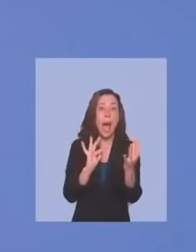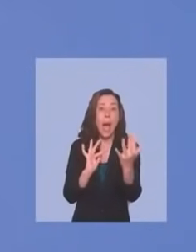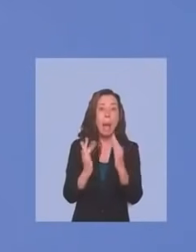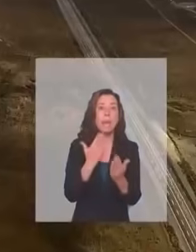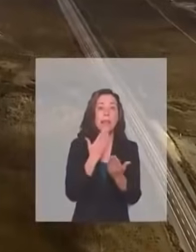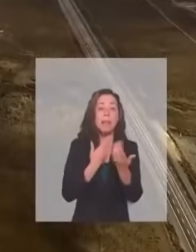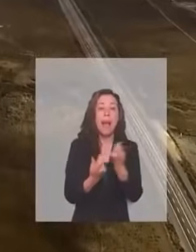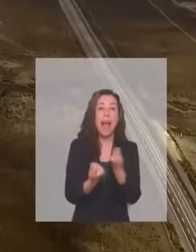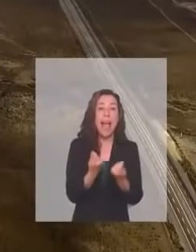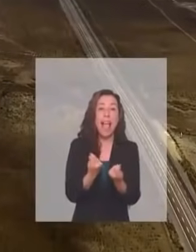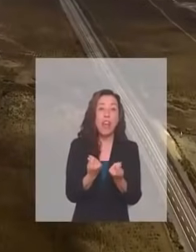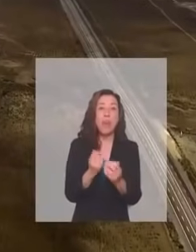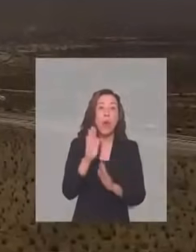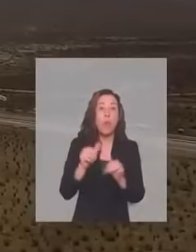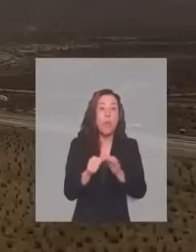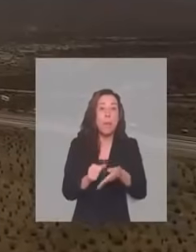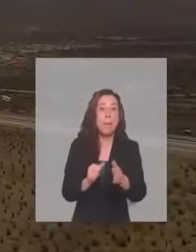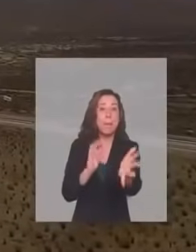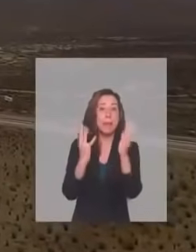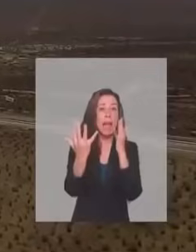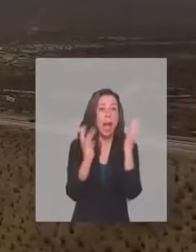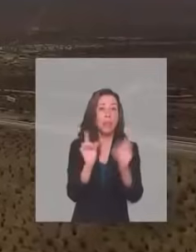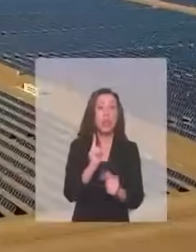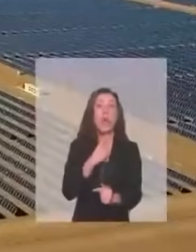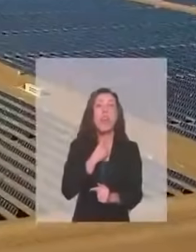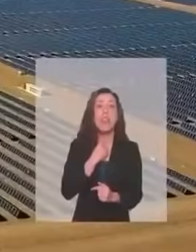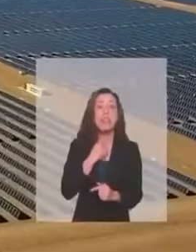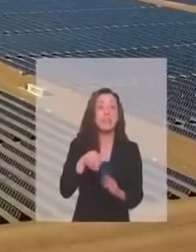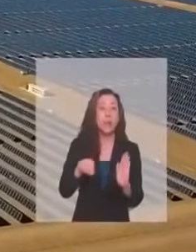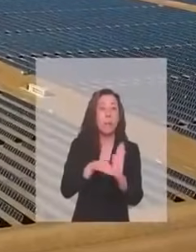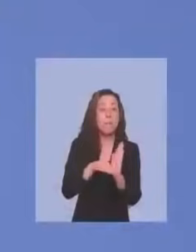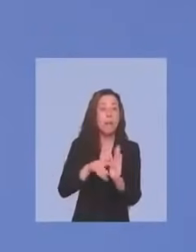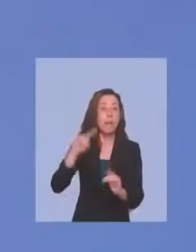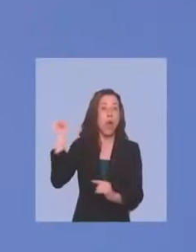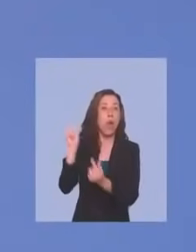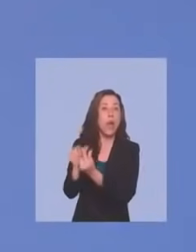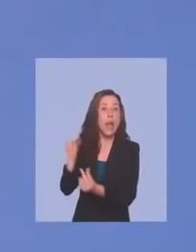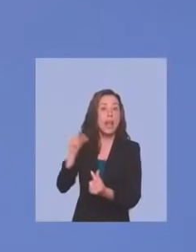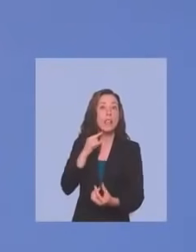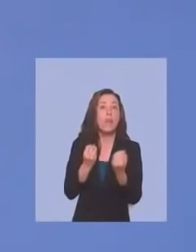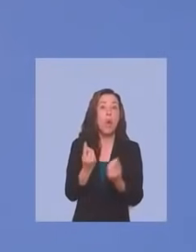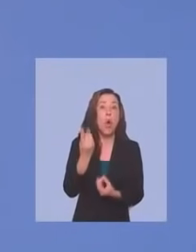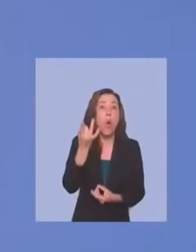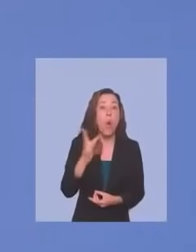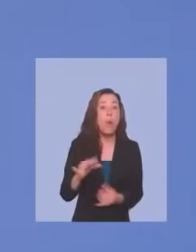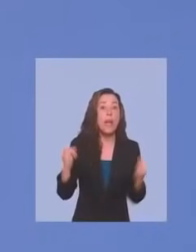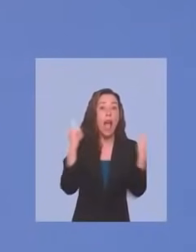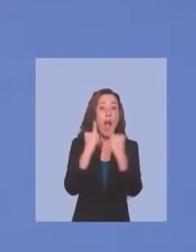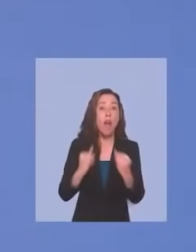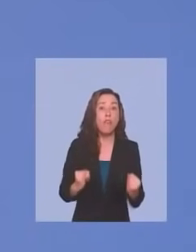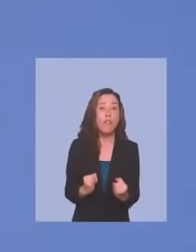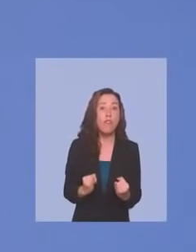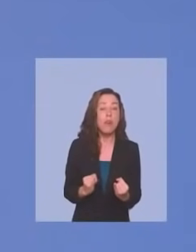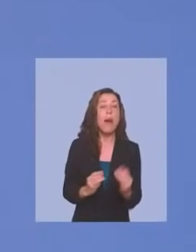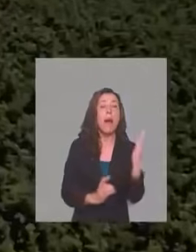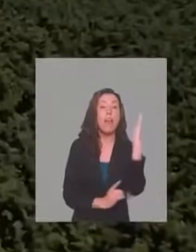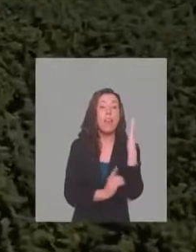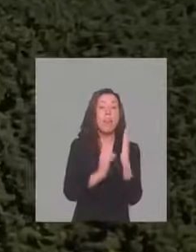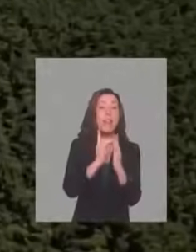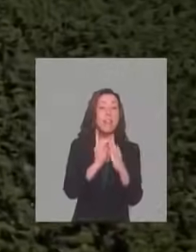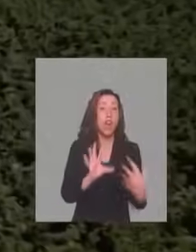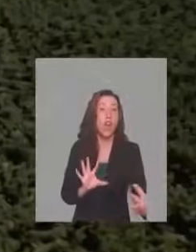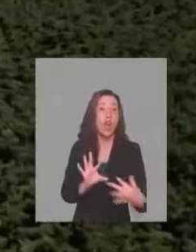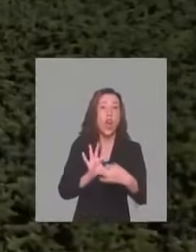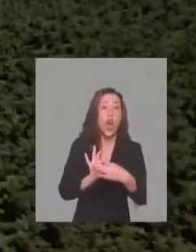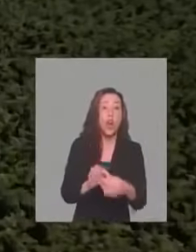medio ambiente y tener una economía sustentable. No es un deseo, es un mínimo nacional, porque es la única forma que tenemos de